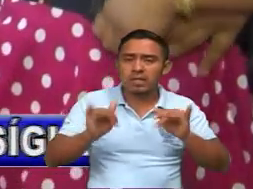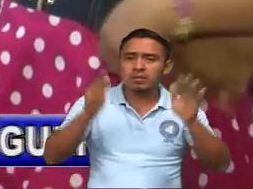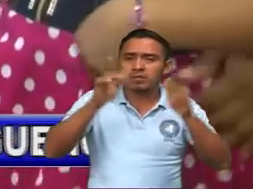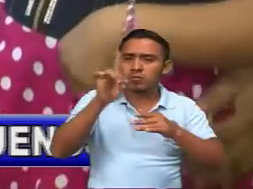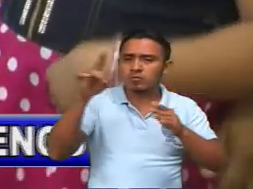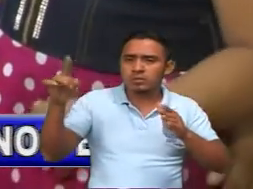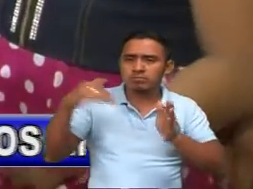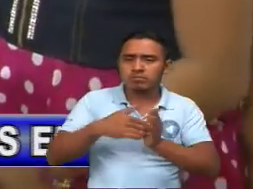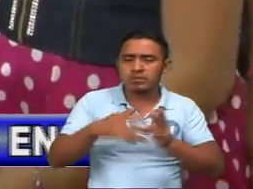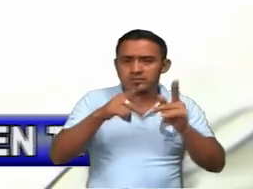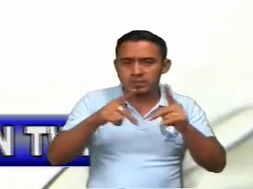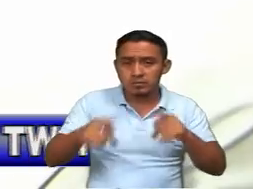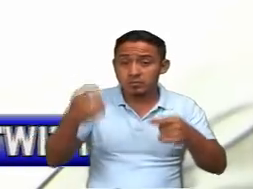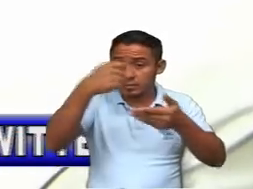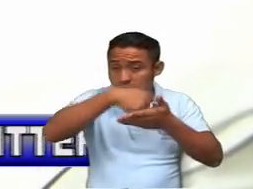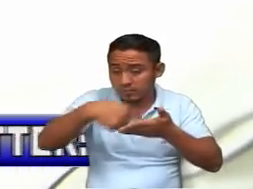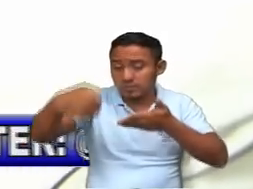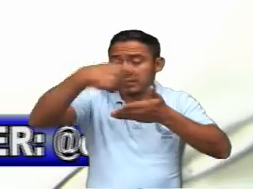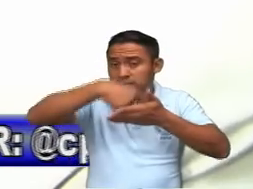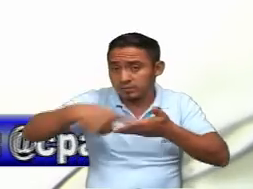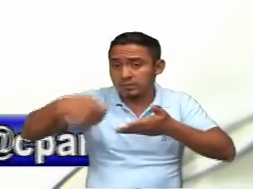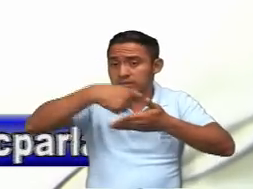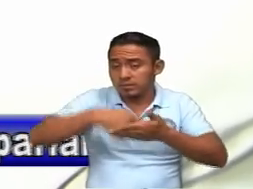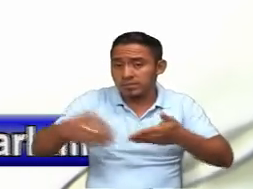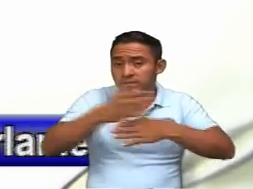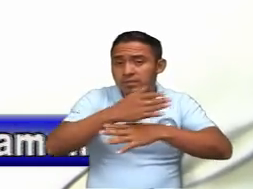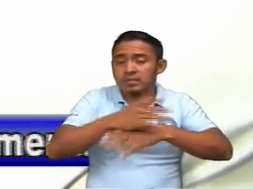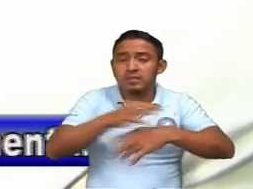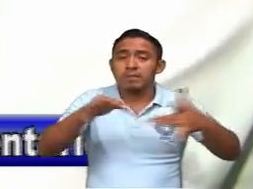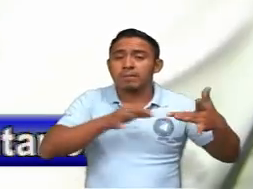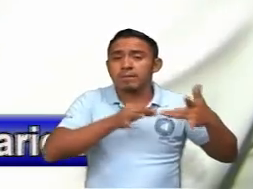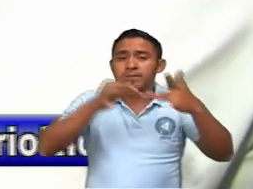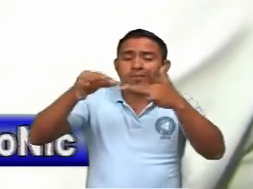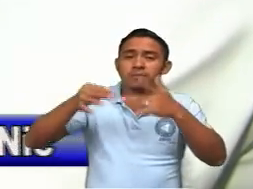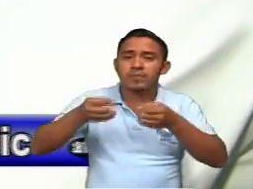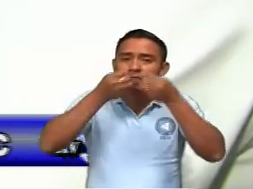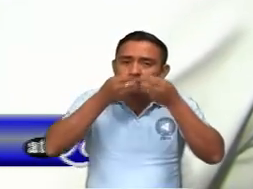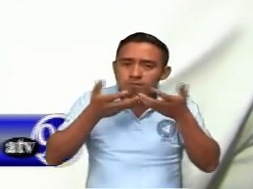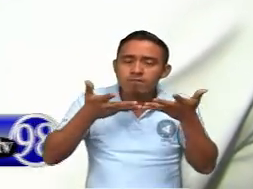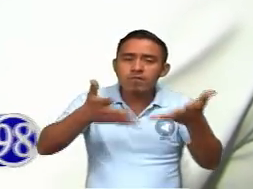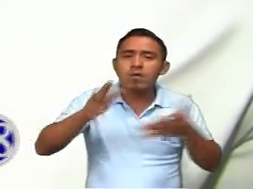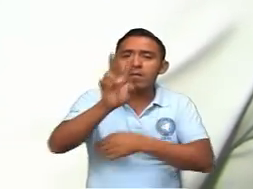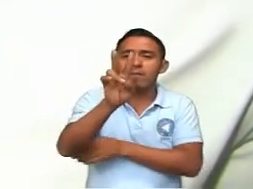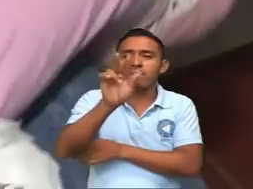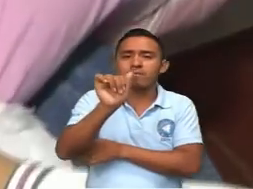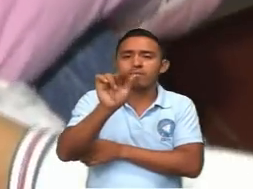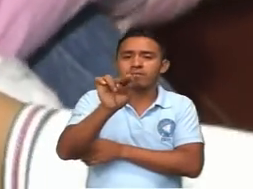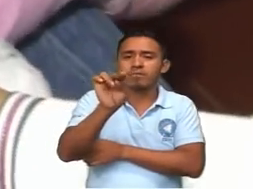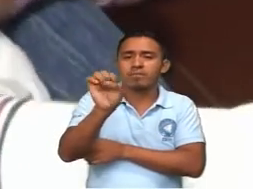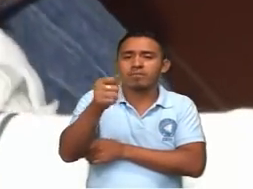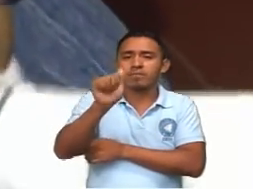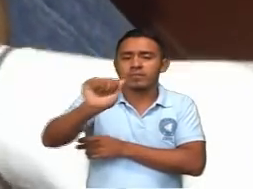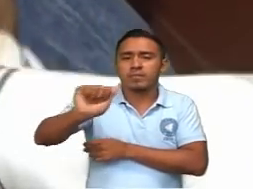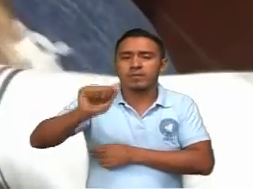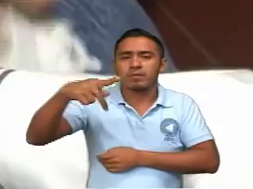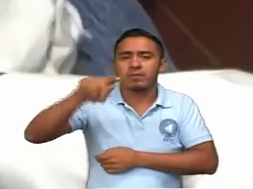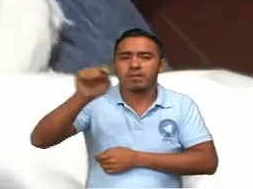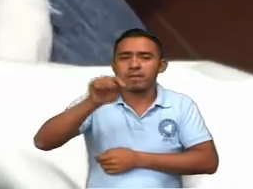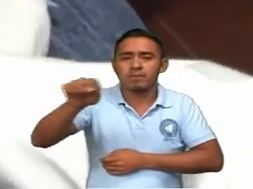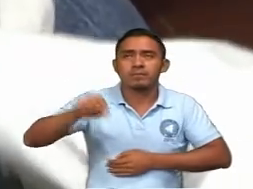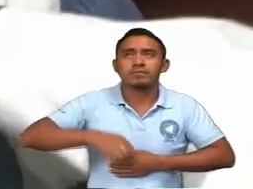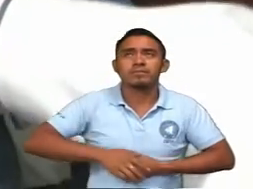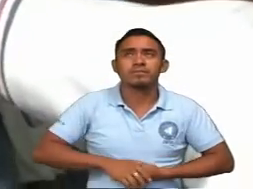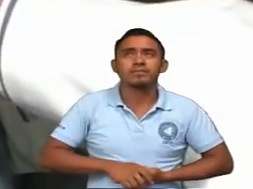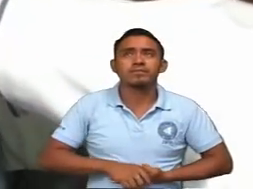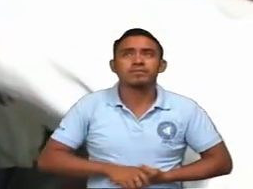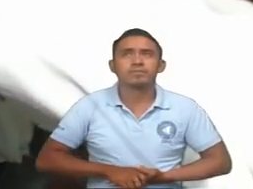11.000 personas por semana en diferentes atenciones y especialidades. Con imágenes de Ronald Ruiz para el canal parlamentario, les informó